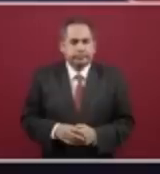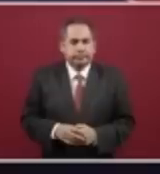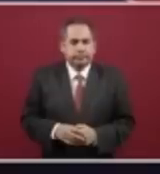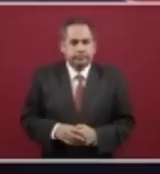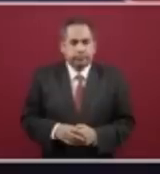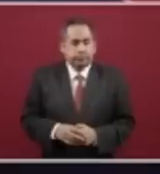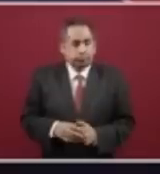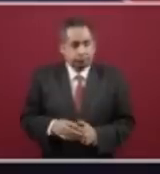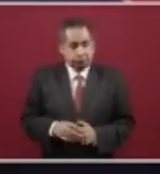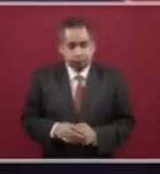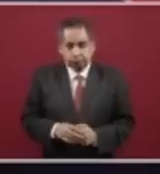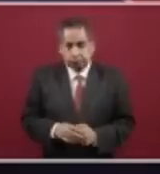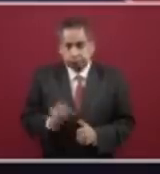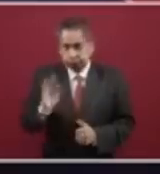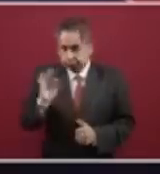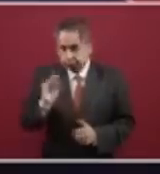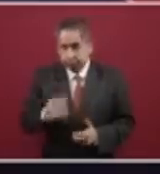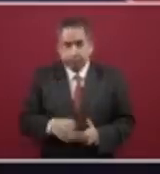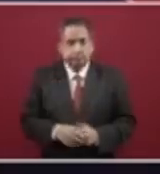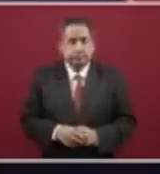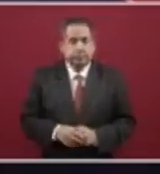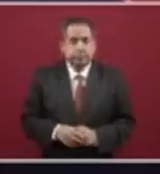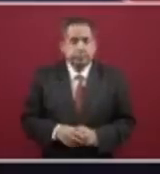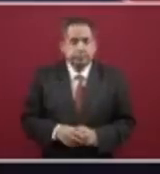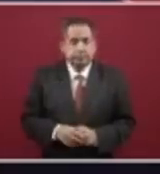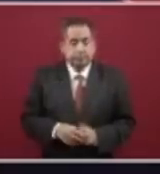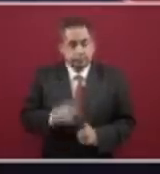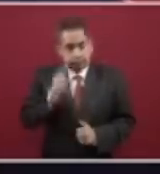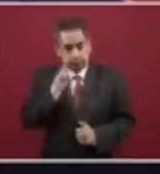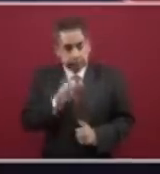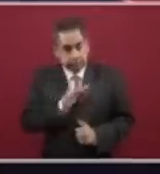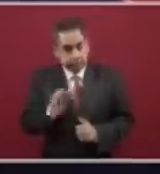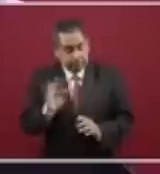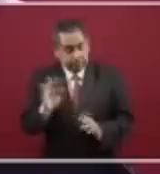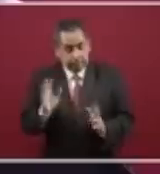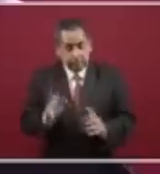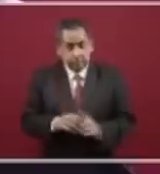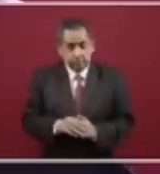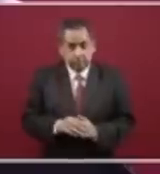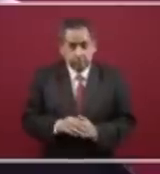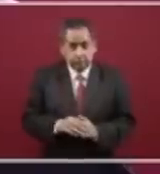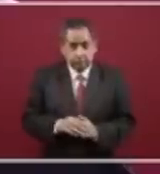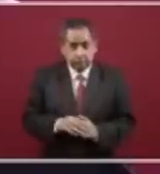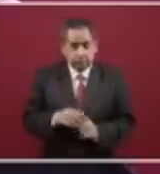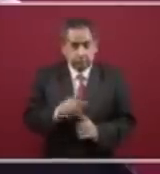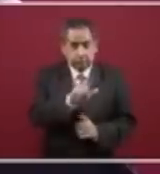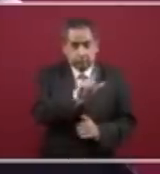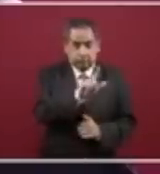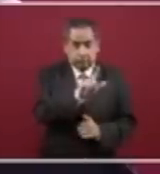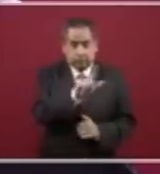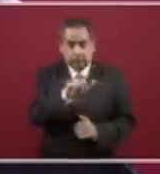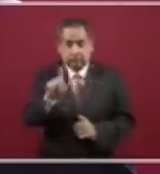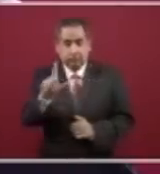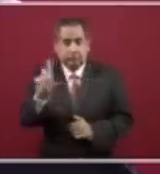sí se puede hasta el domingo